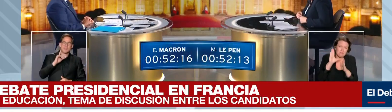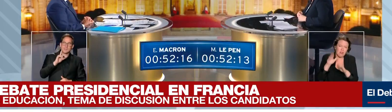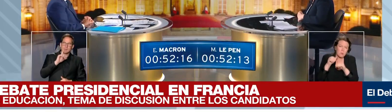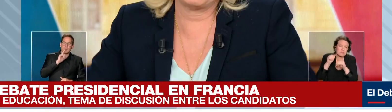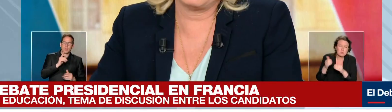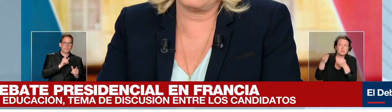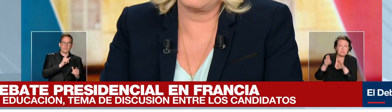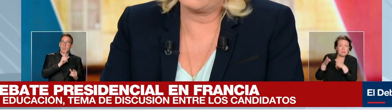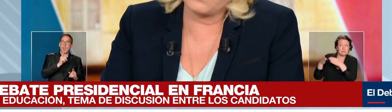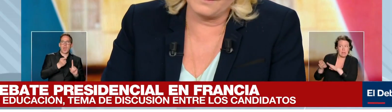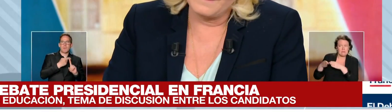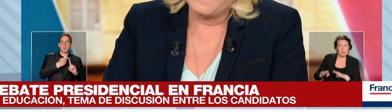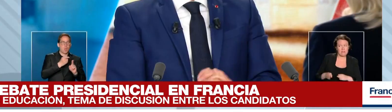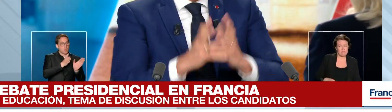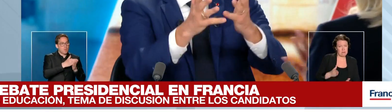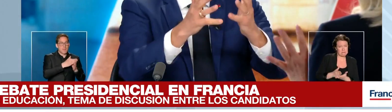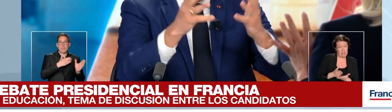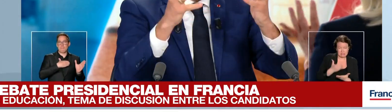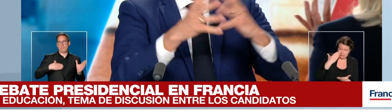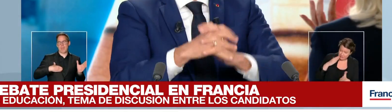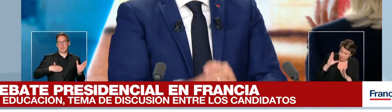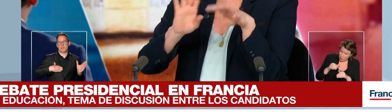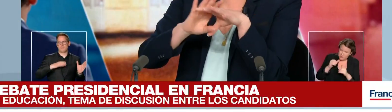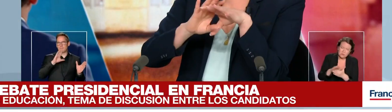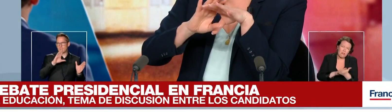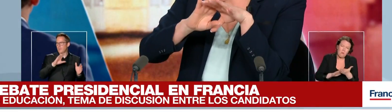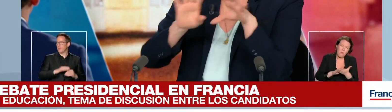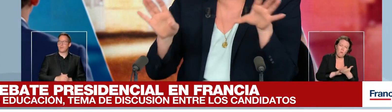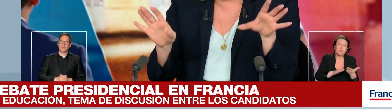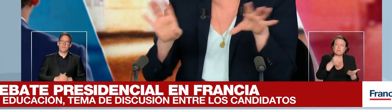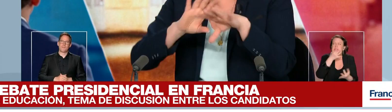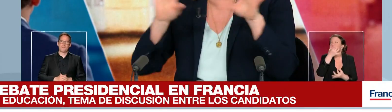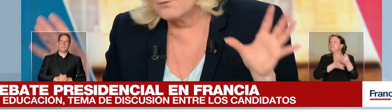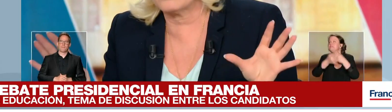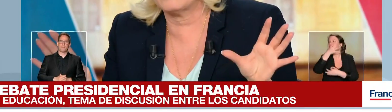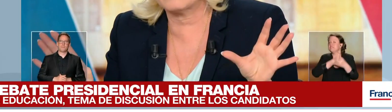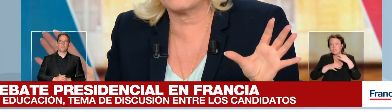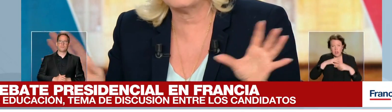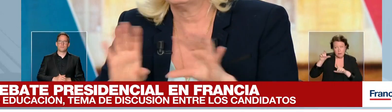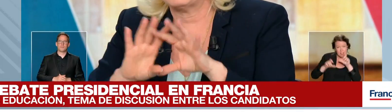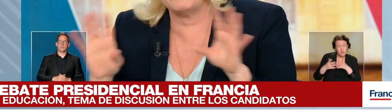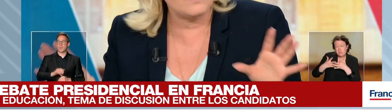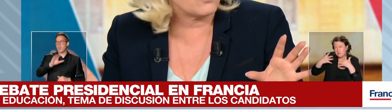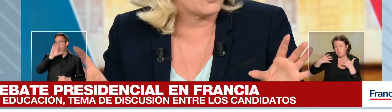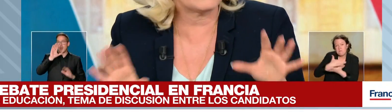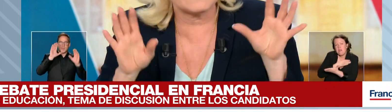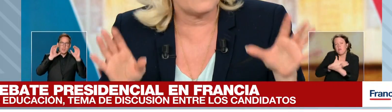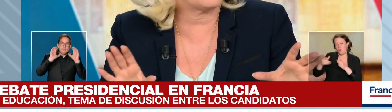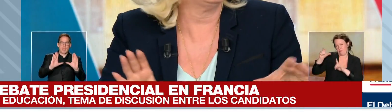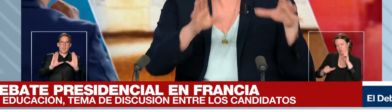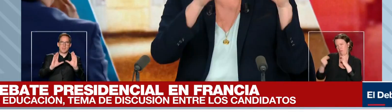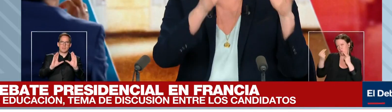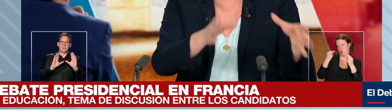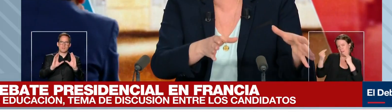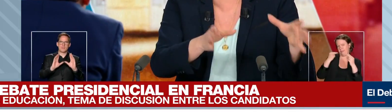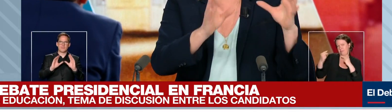el acuerdo que se han seguido cerrando escuelas. Usted lo sabe muy bien. Eso no hay que decirlo, porque hay millones de personas que nos